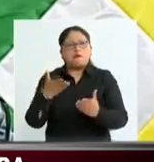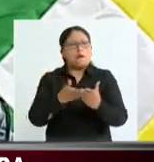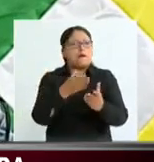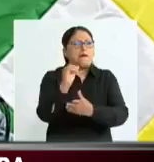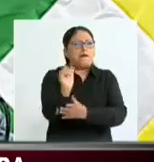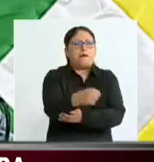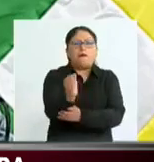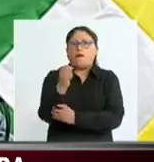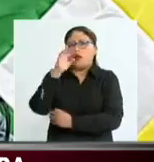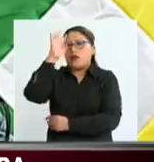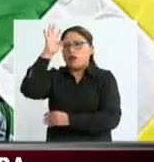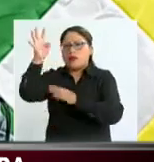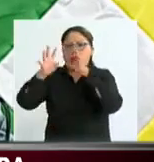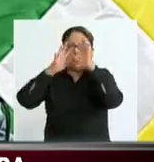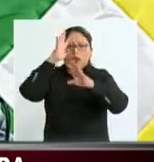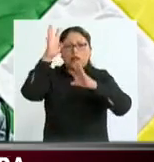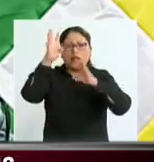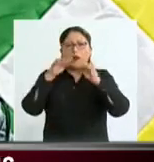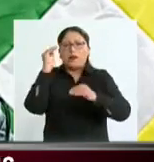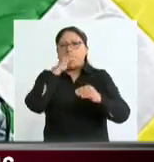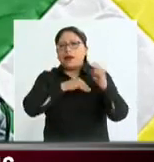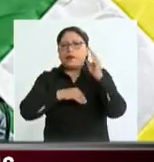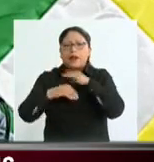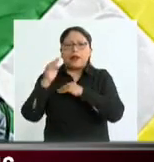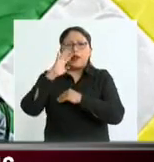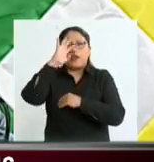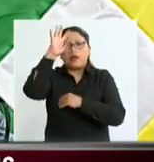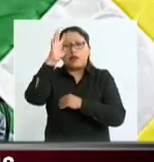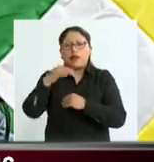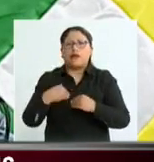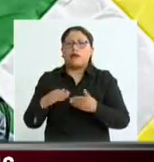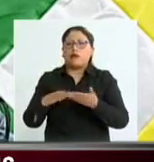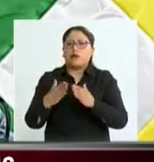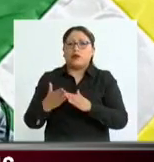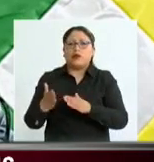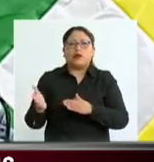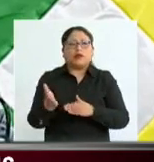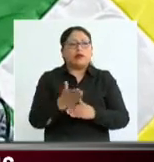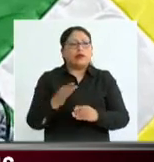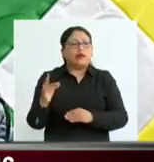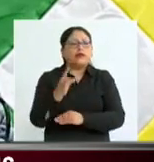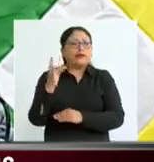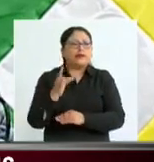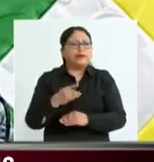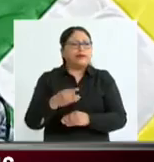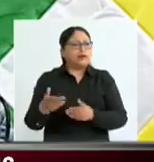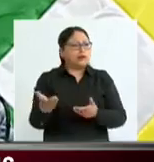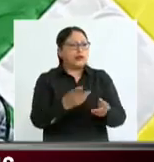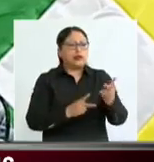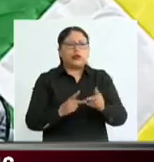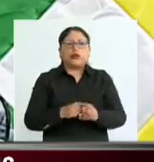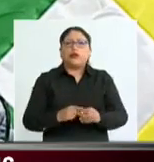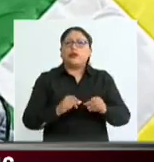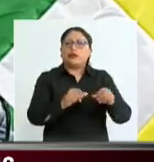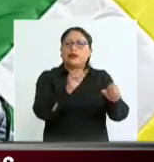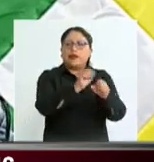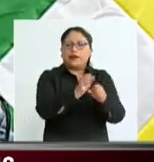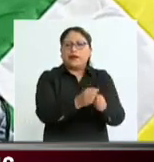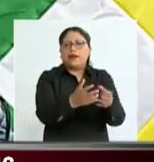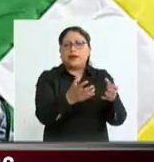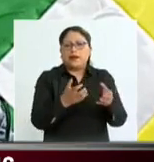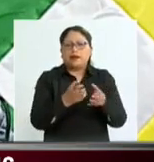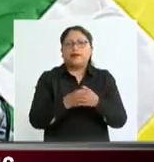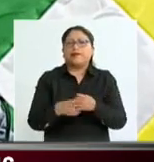sembrar mentiras, han buscado sembrar temor en el pueblo trabajador, que a diferencia de algunas personas